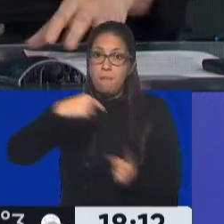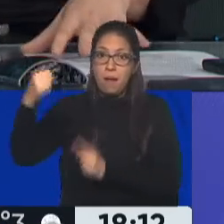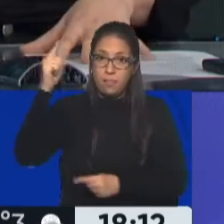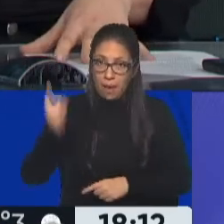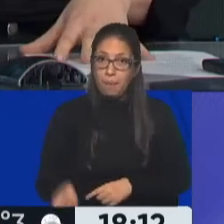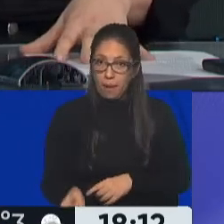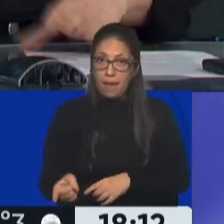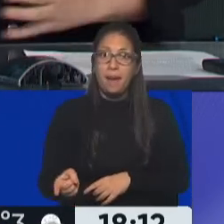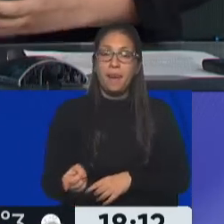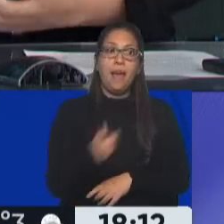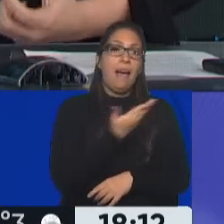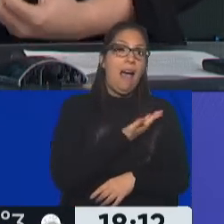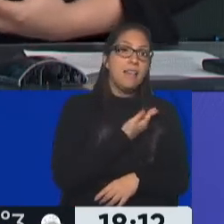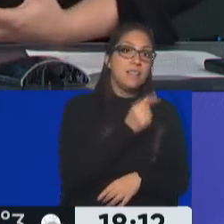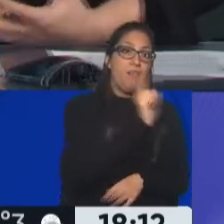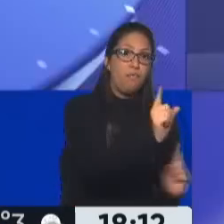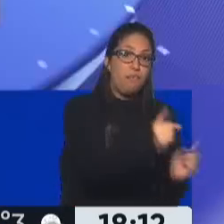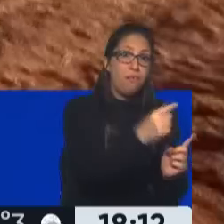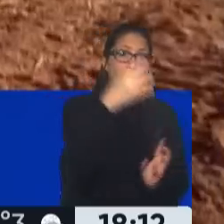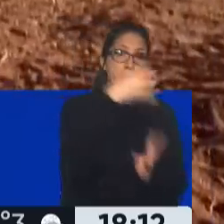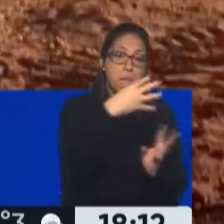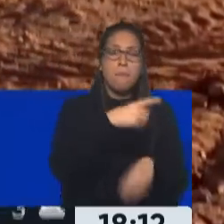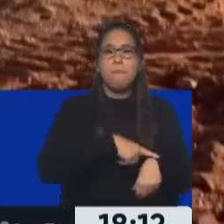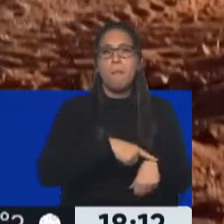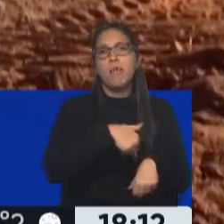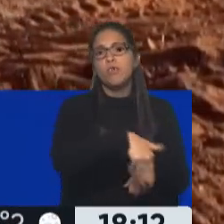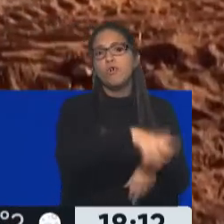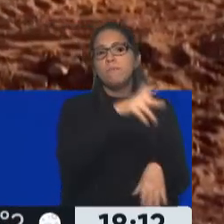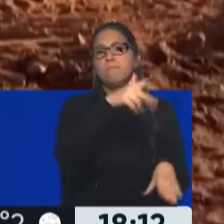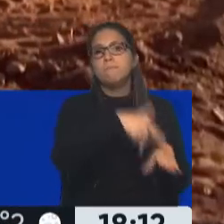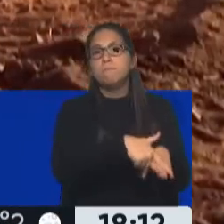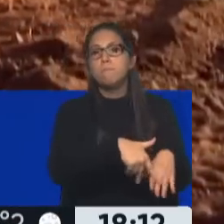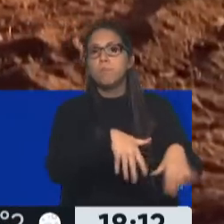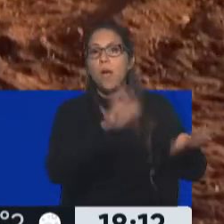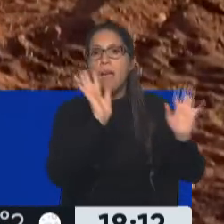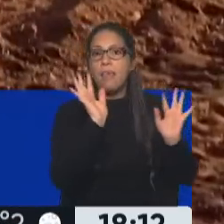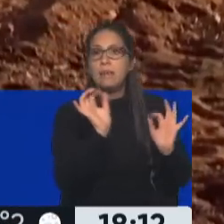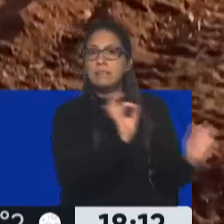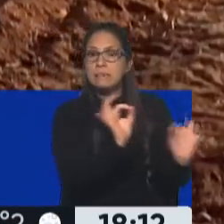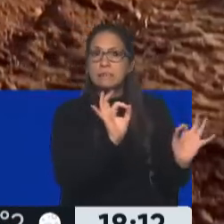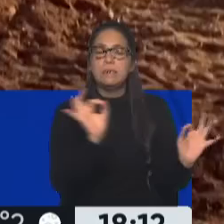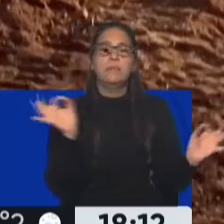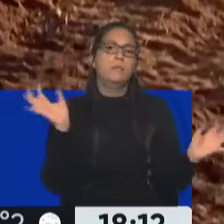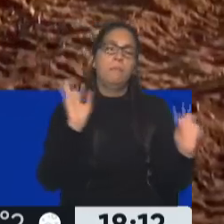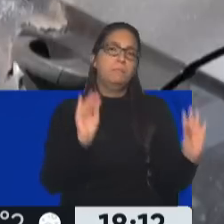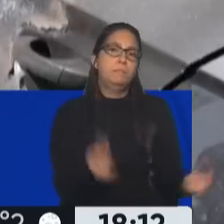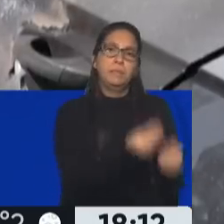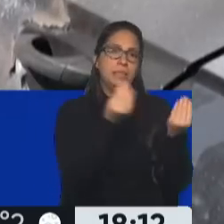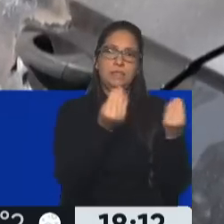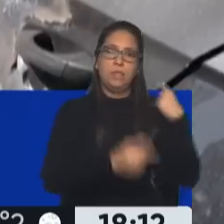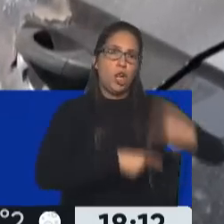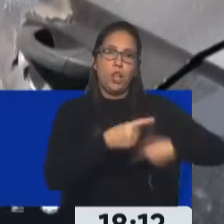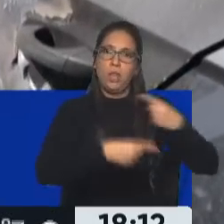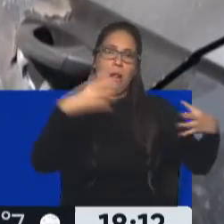la guerra en Gaza y que si bien hay momentos en los cuales se genera cierta expectativa, bueno, vuelve a caer y hasta el momento no se